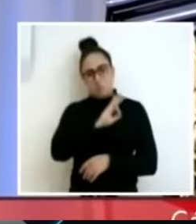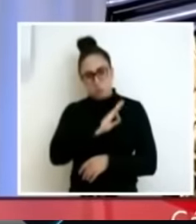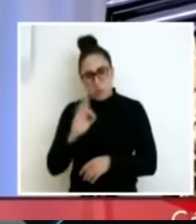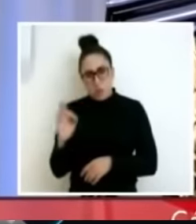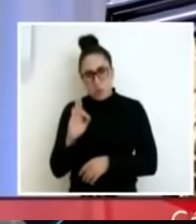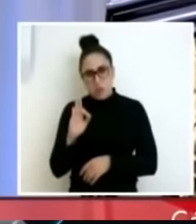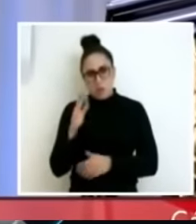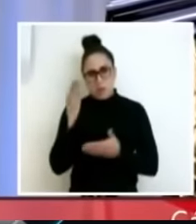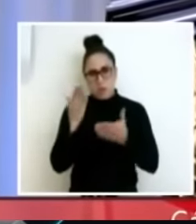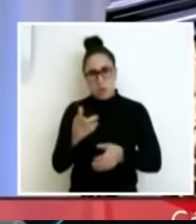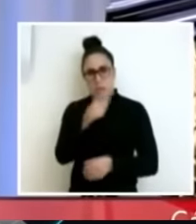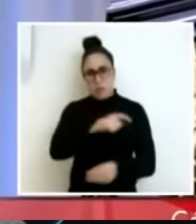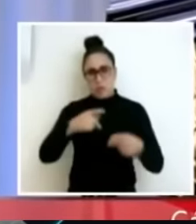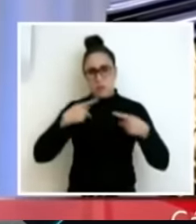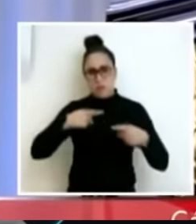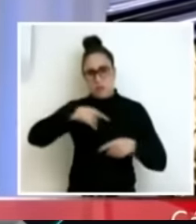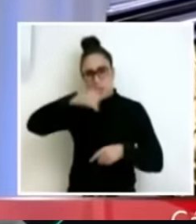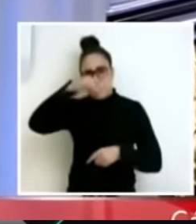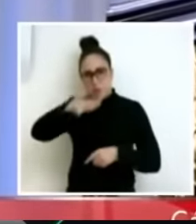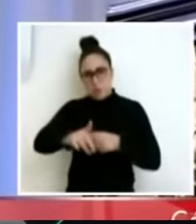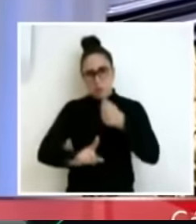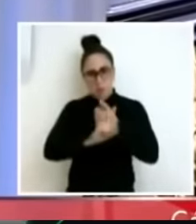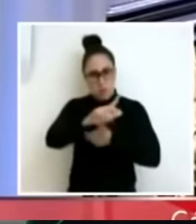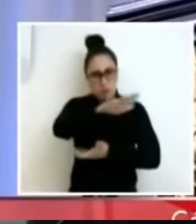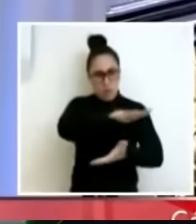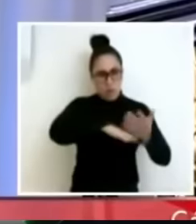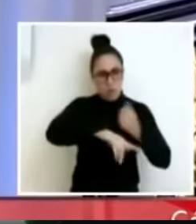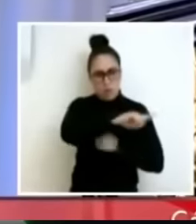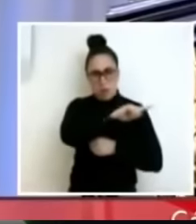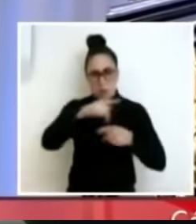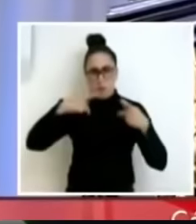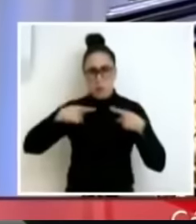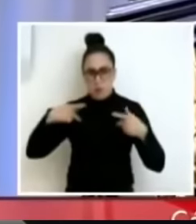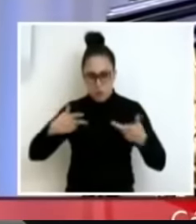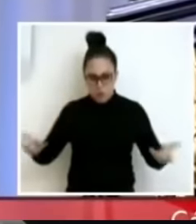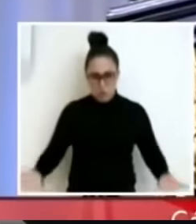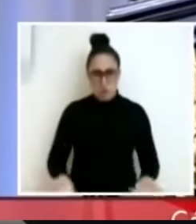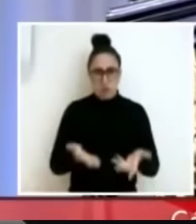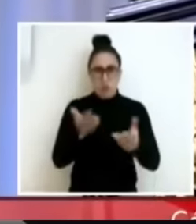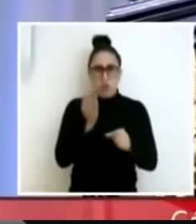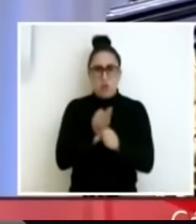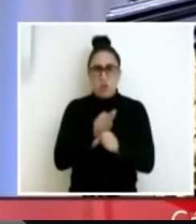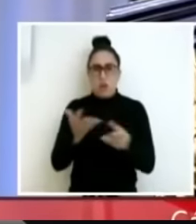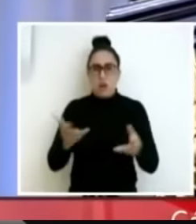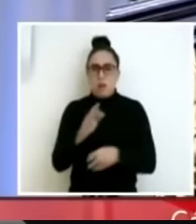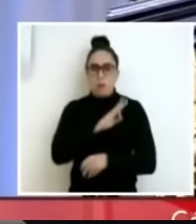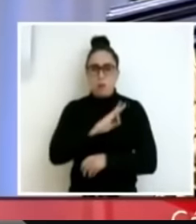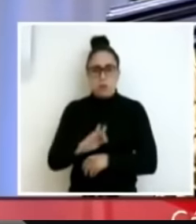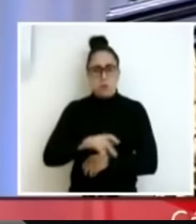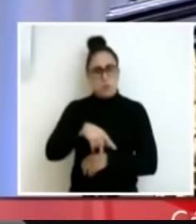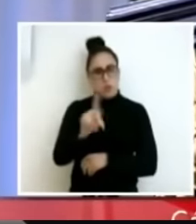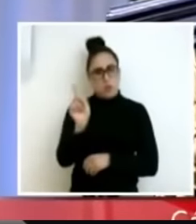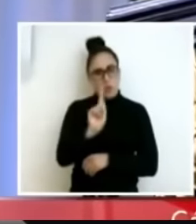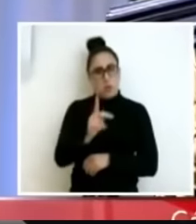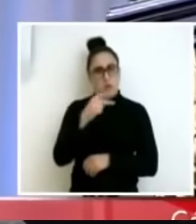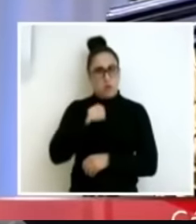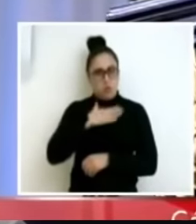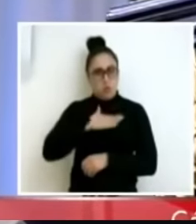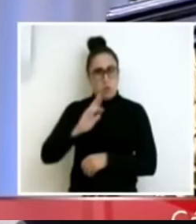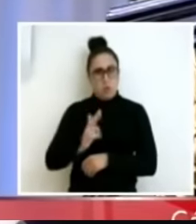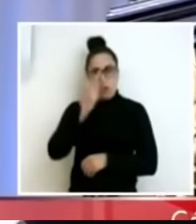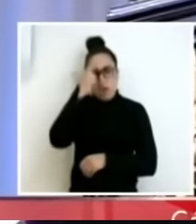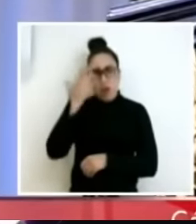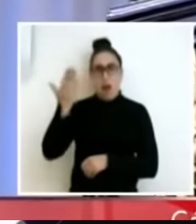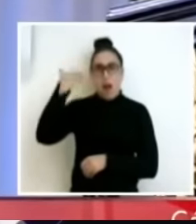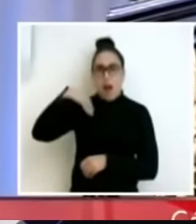al linchamiento, hacer un llamado a la violencia. Ustedes con la fuerza pública reprimían,